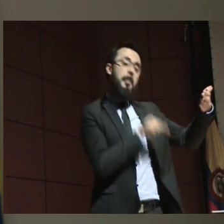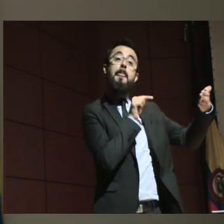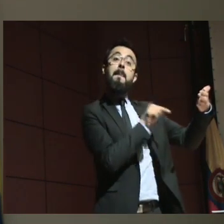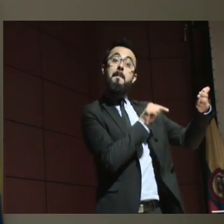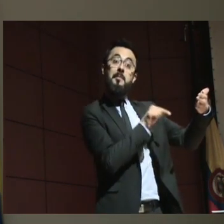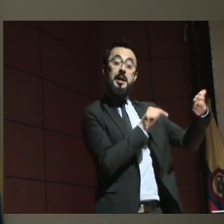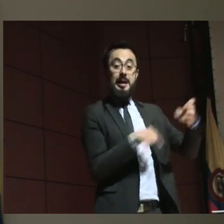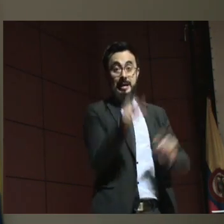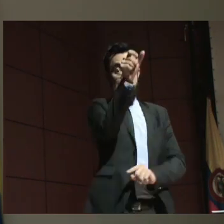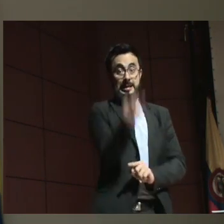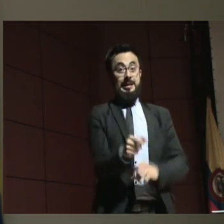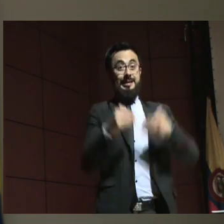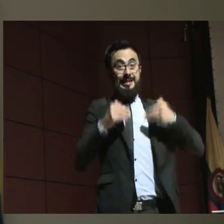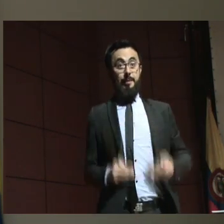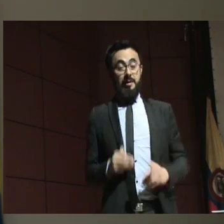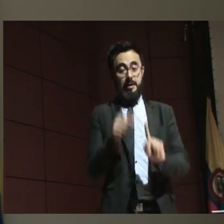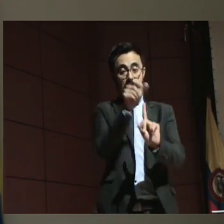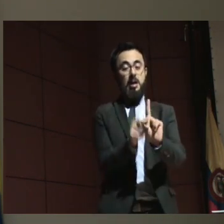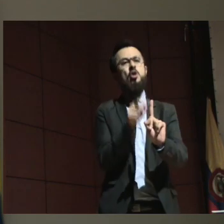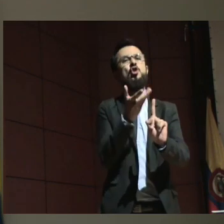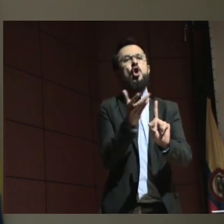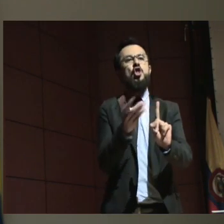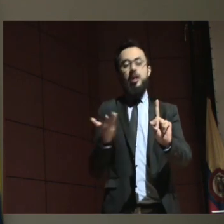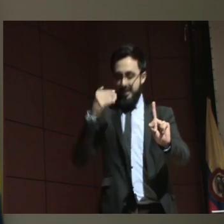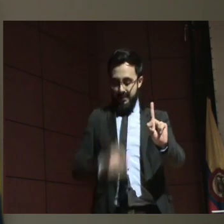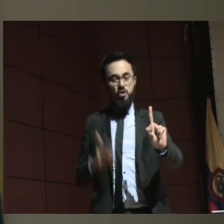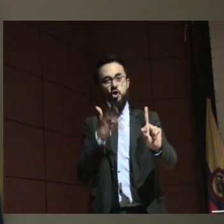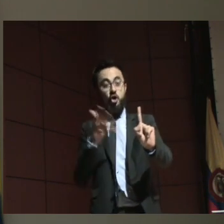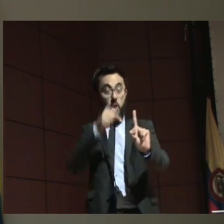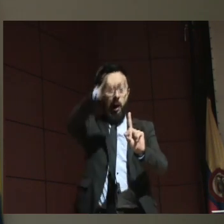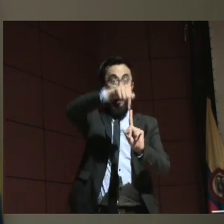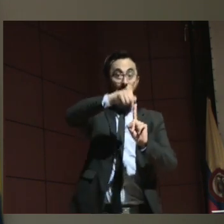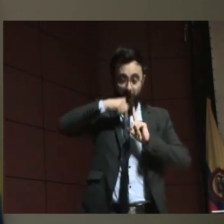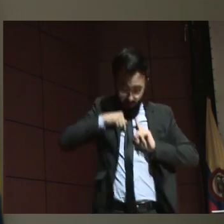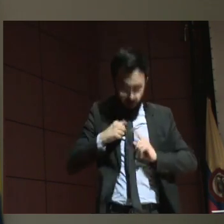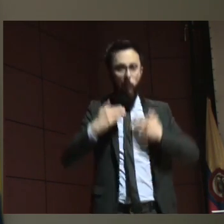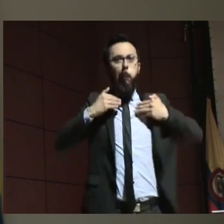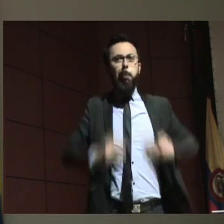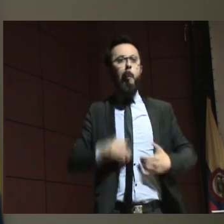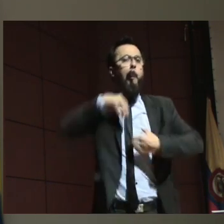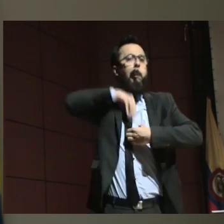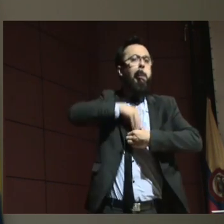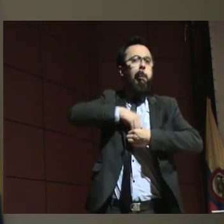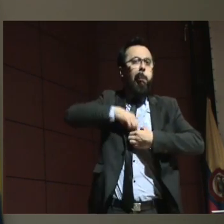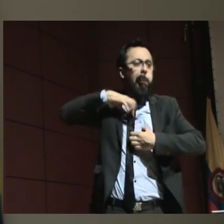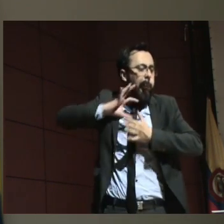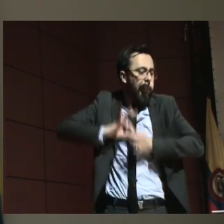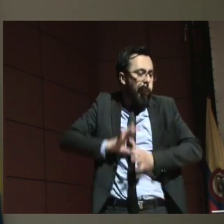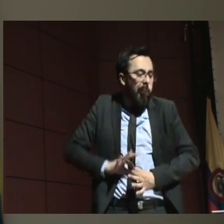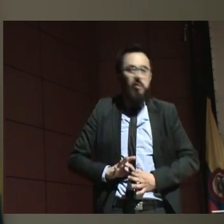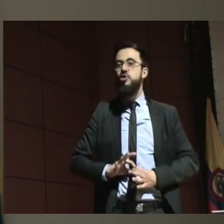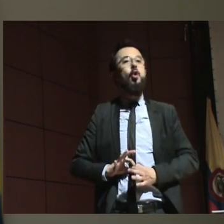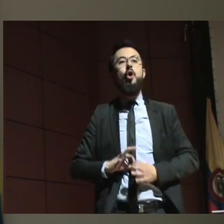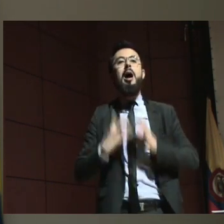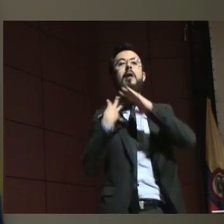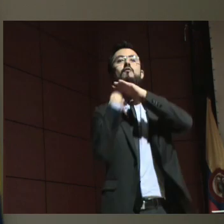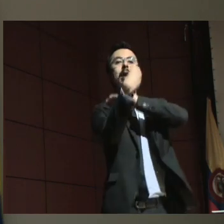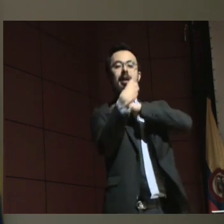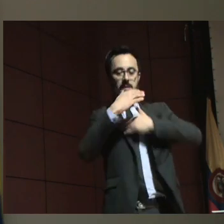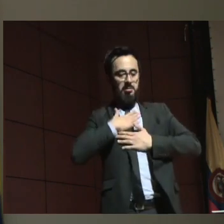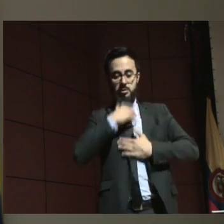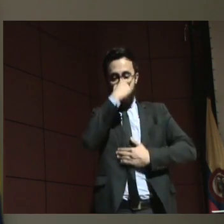discapacidad como parte de la persona, como el modelo de la prescindencia del modelo médico. La discapacidad no está en la persona. La discapacidad está en las barreras del